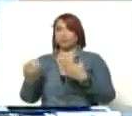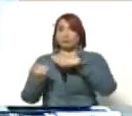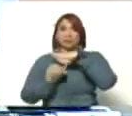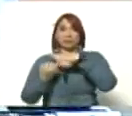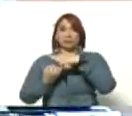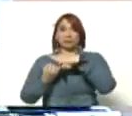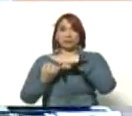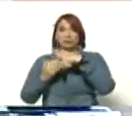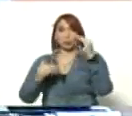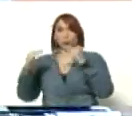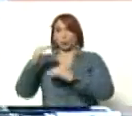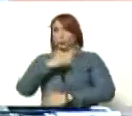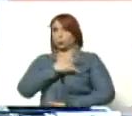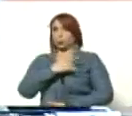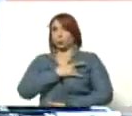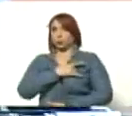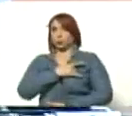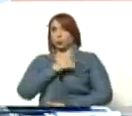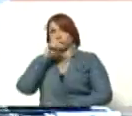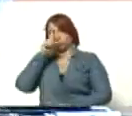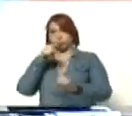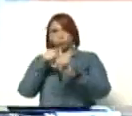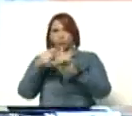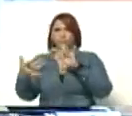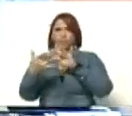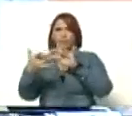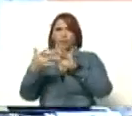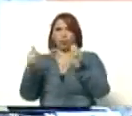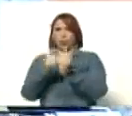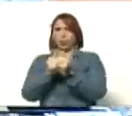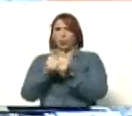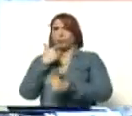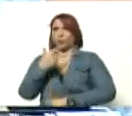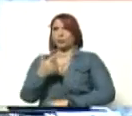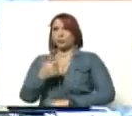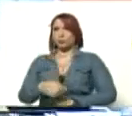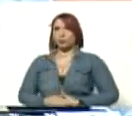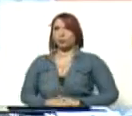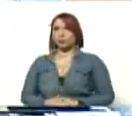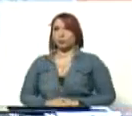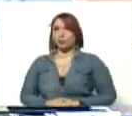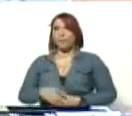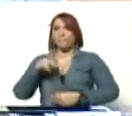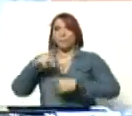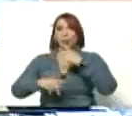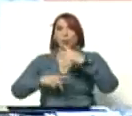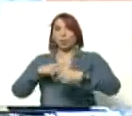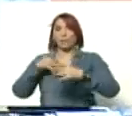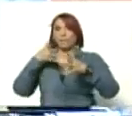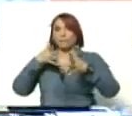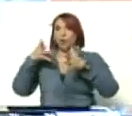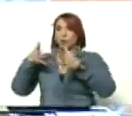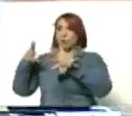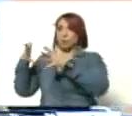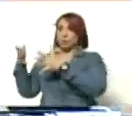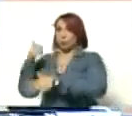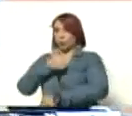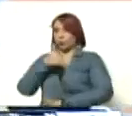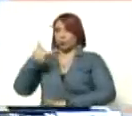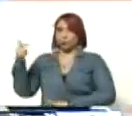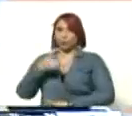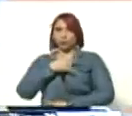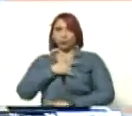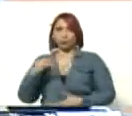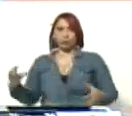que tenemos proyectado, vinculado, como hemos dicho, a estos programas de formación en cada una de nuestras universidades asociadas